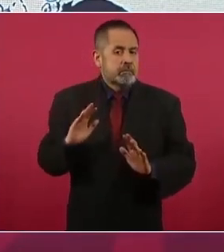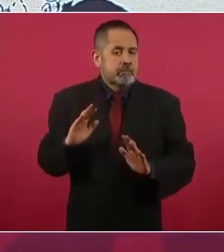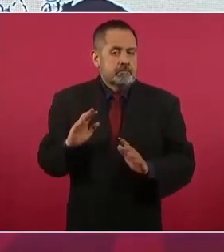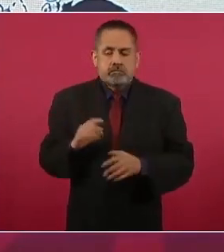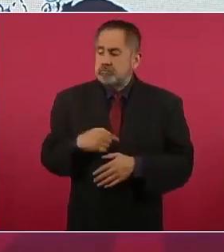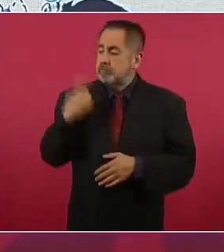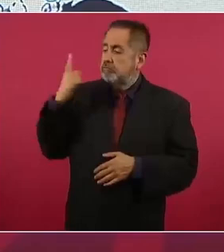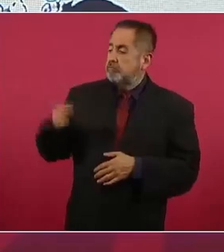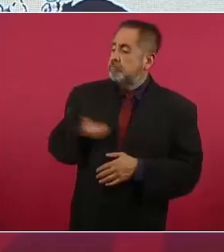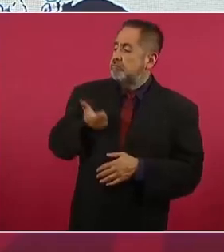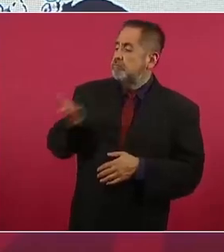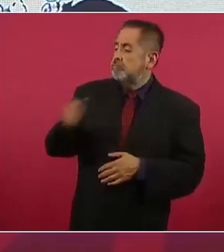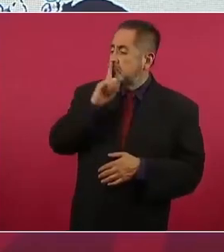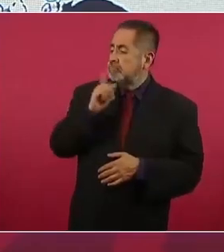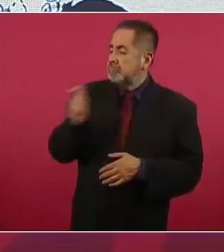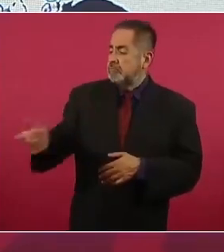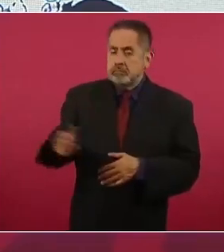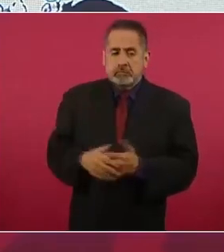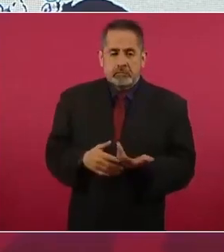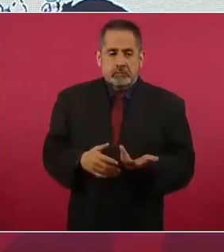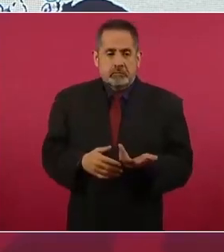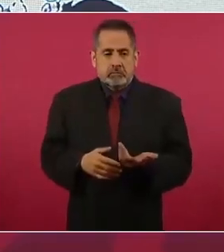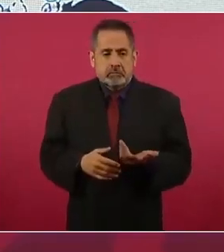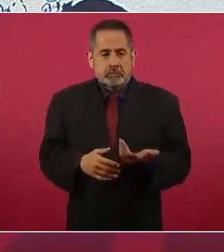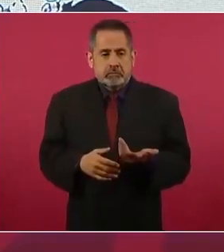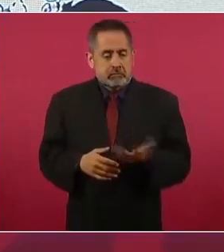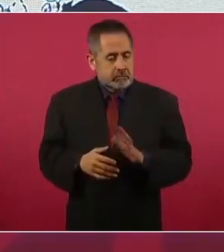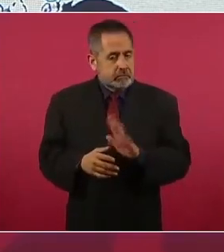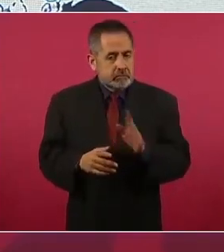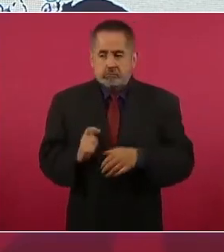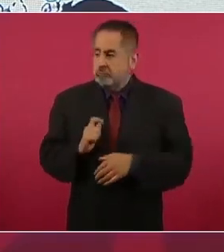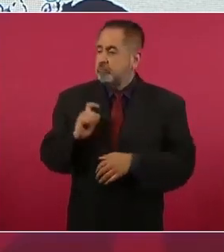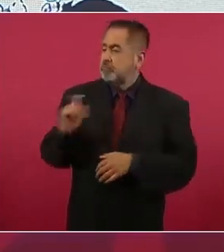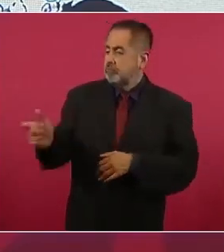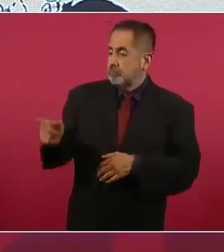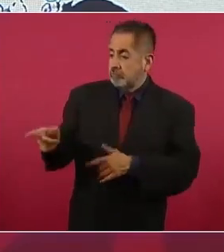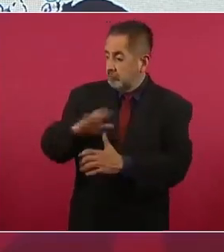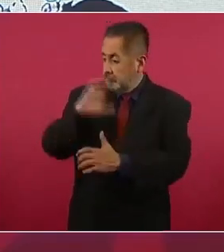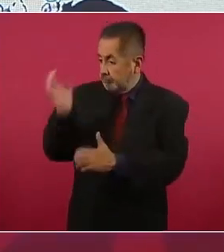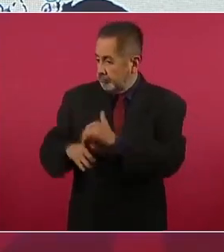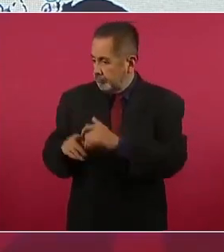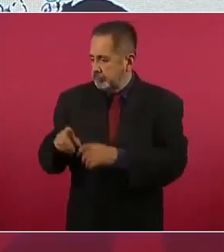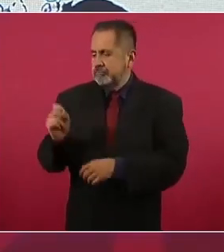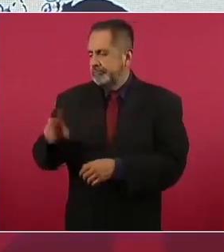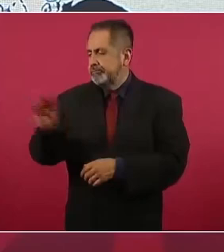Empleados. Bueno, hasta los contrataban cuando terminaban